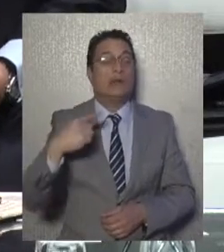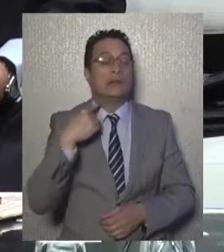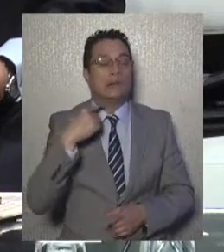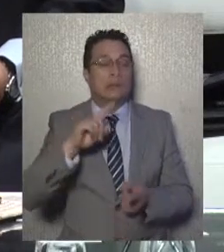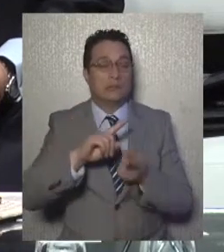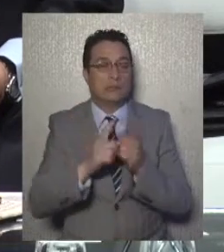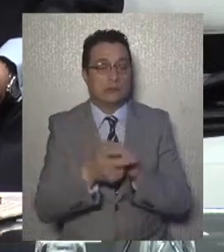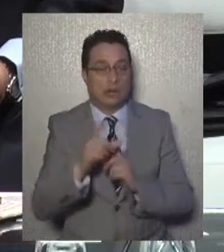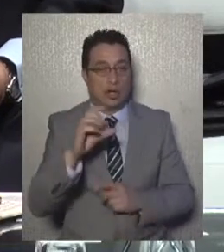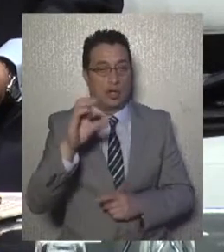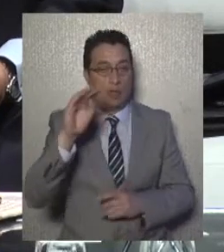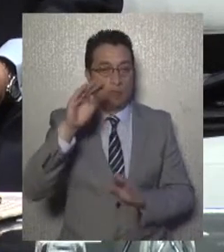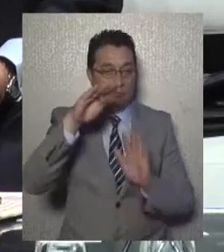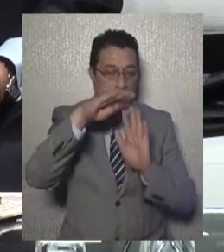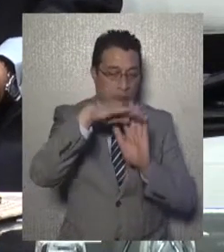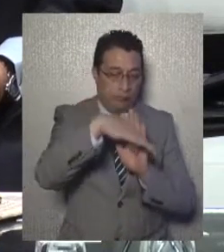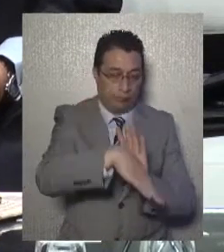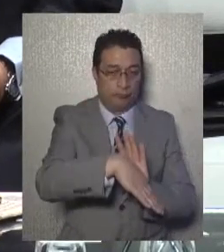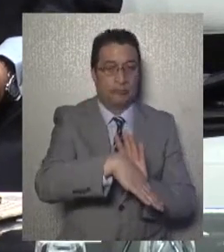muy distinta, y eso tal vez